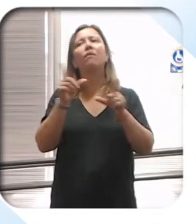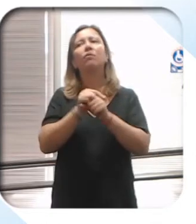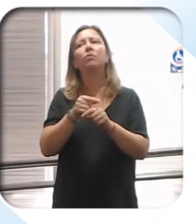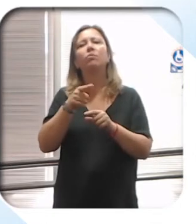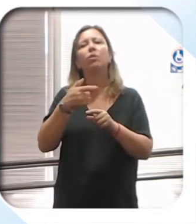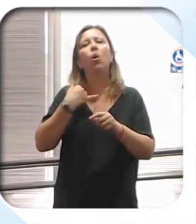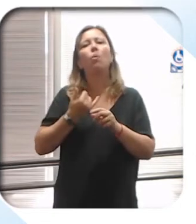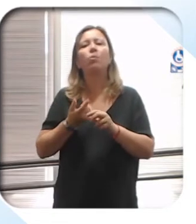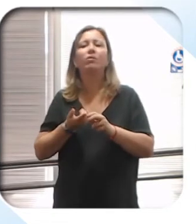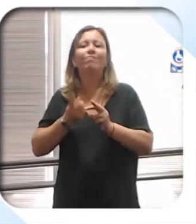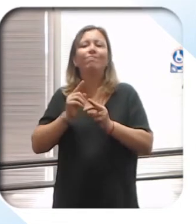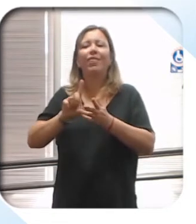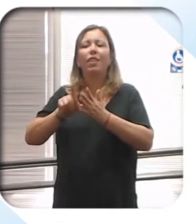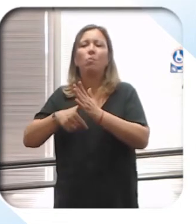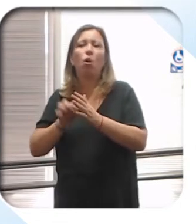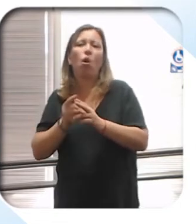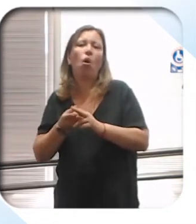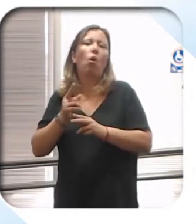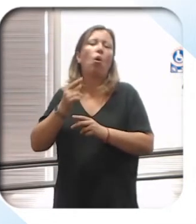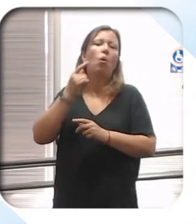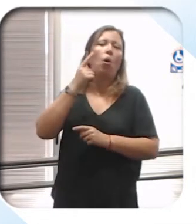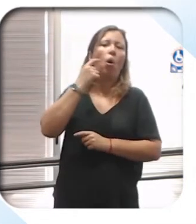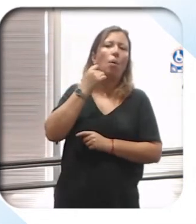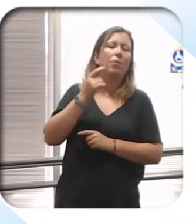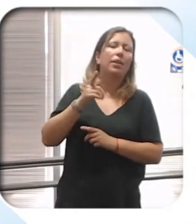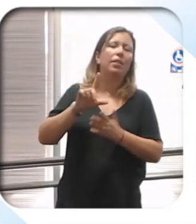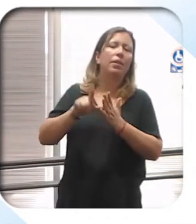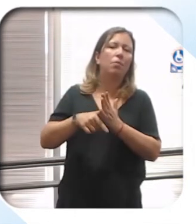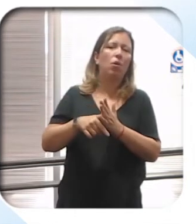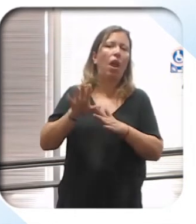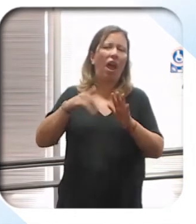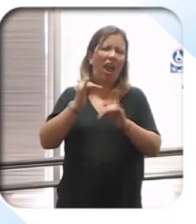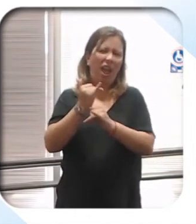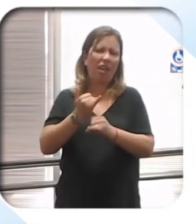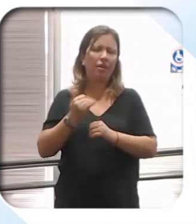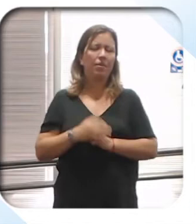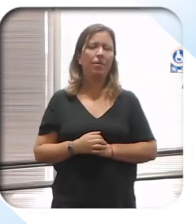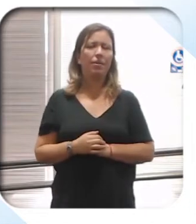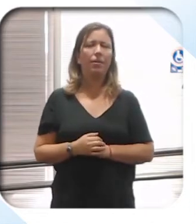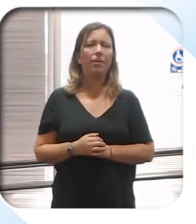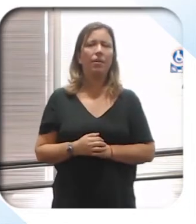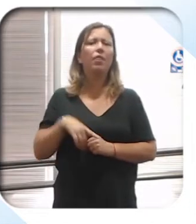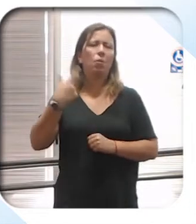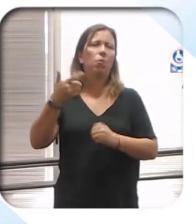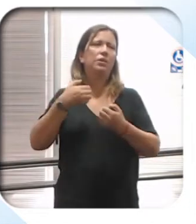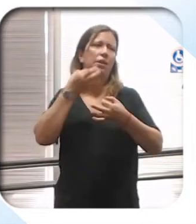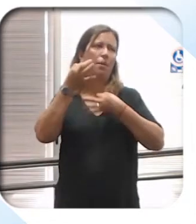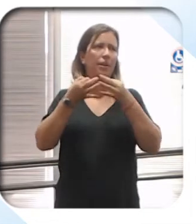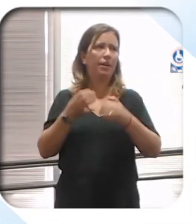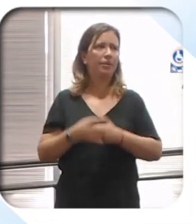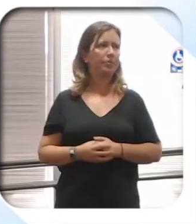una eyaculación retardada o trastorno orgásmico masculino, que algo de eso hay, pero después veremos.